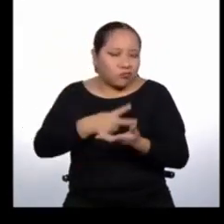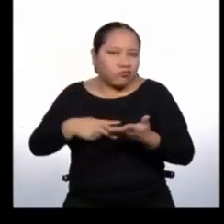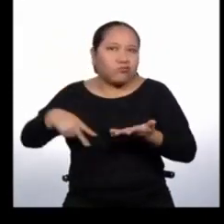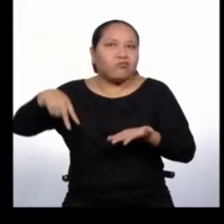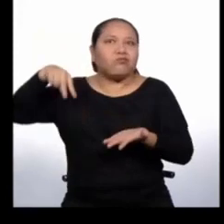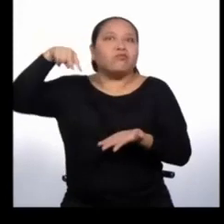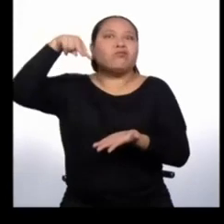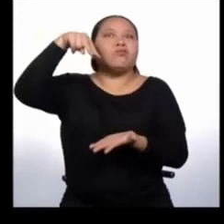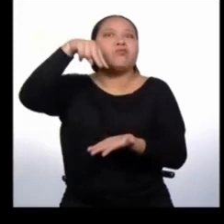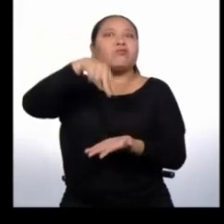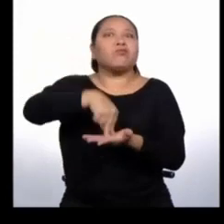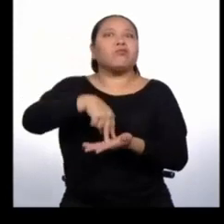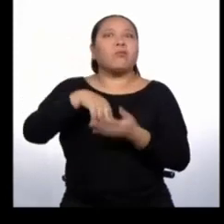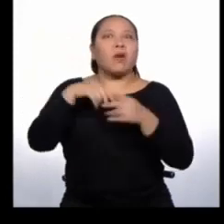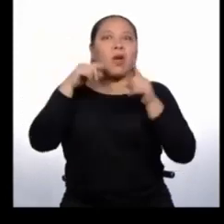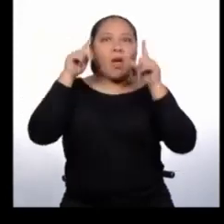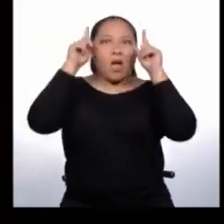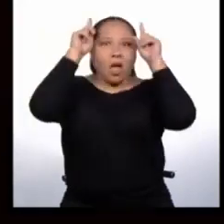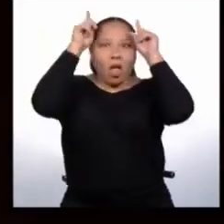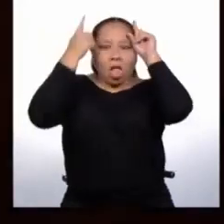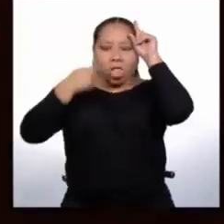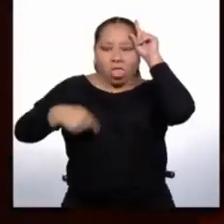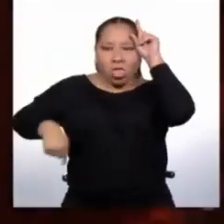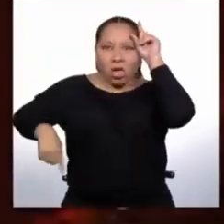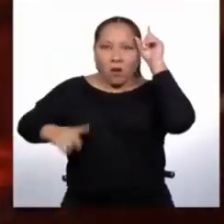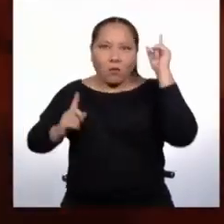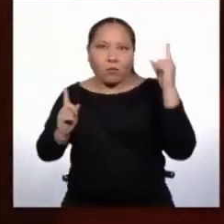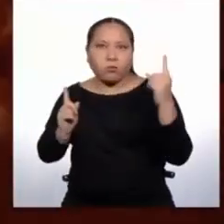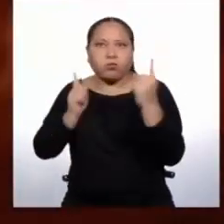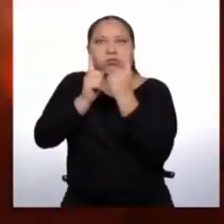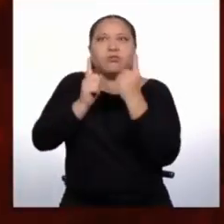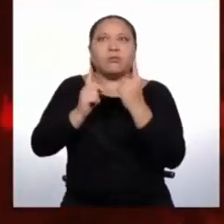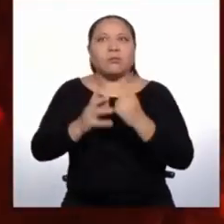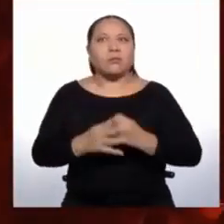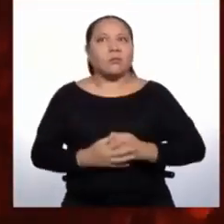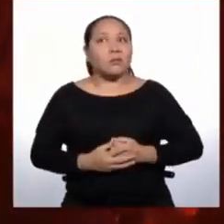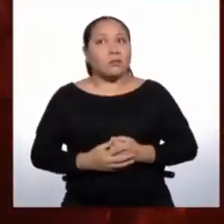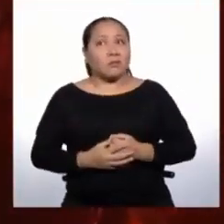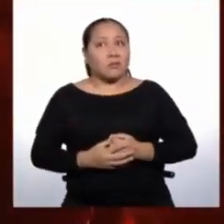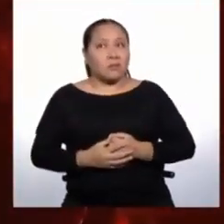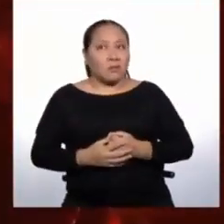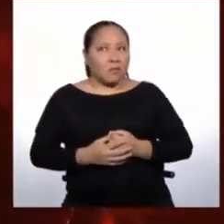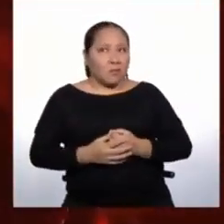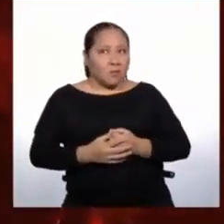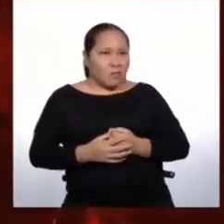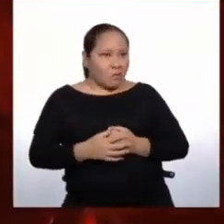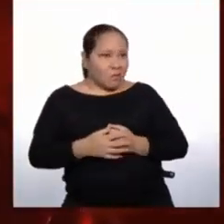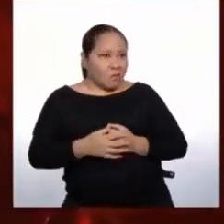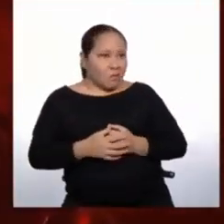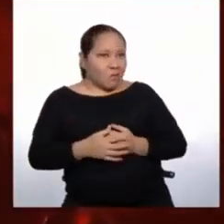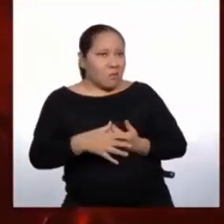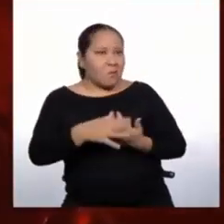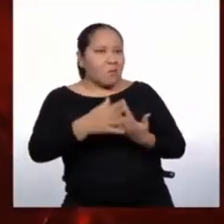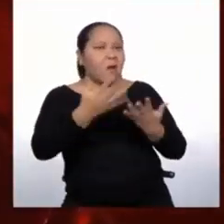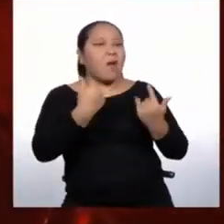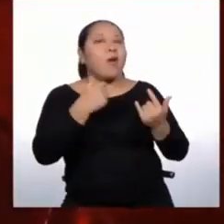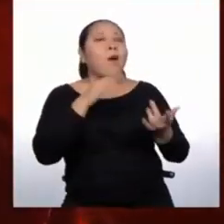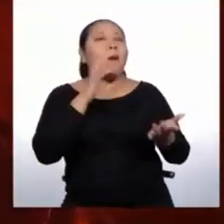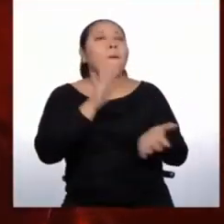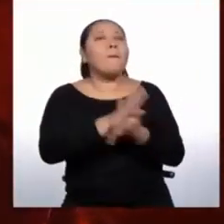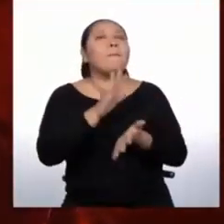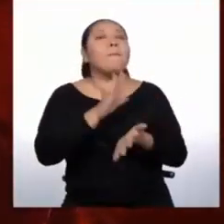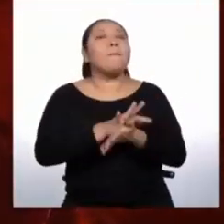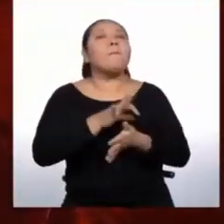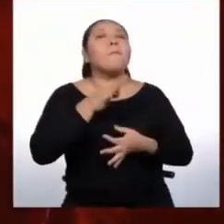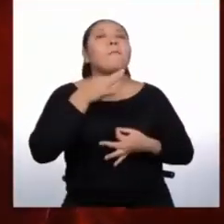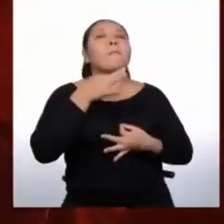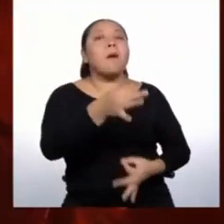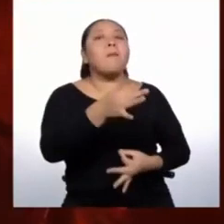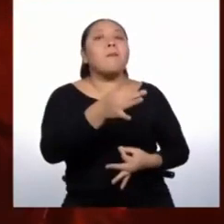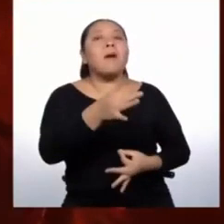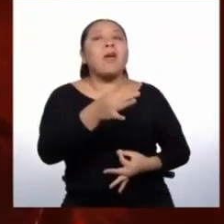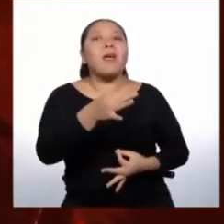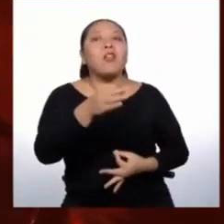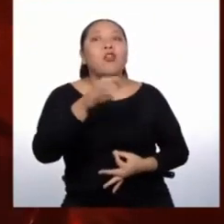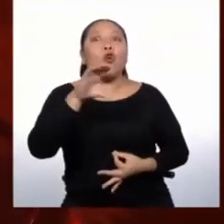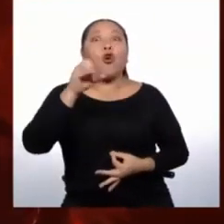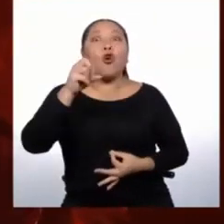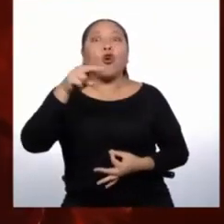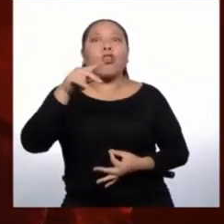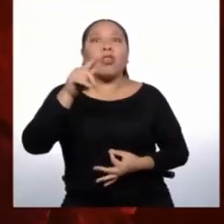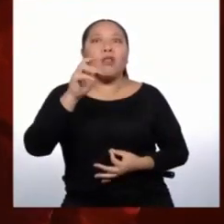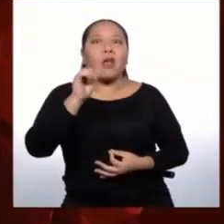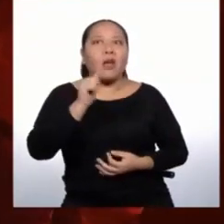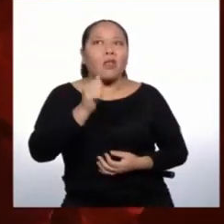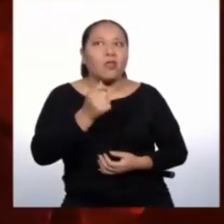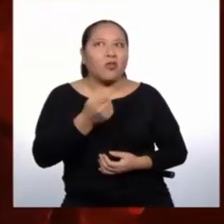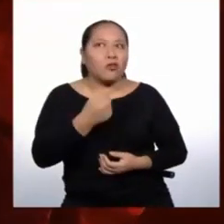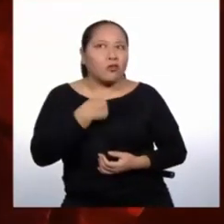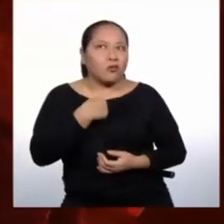presentó el diablo Lilith. Ve, Lilith, y extiende un contrato con un hombre que allí encontrarás y que